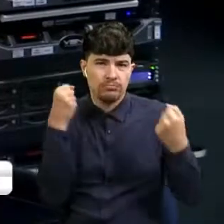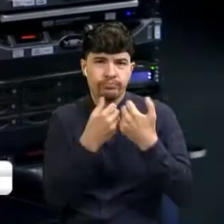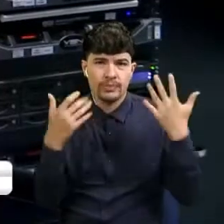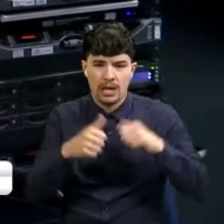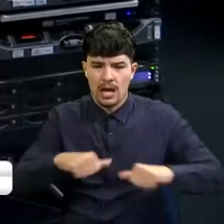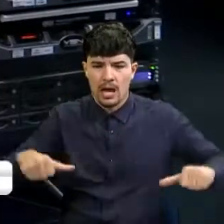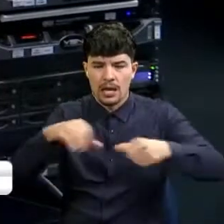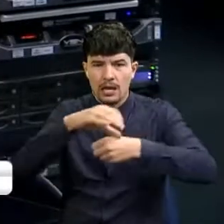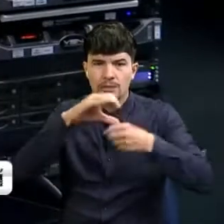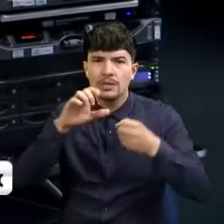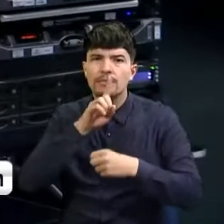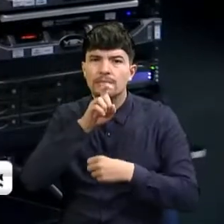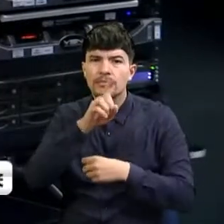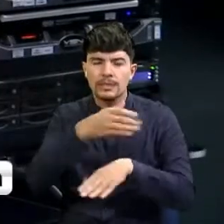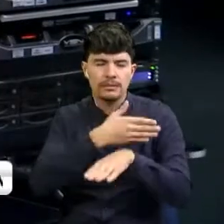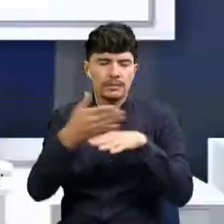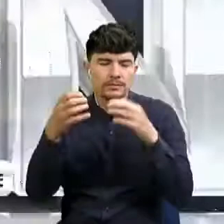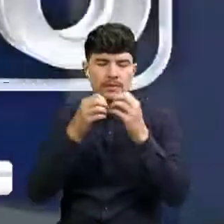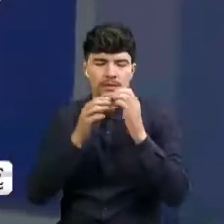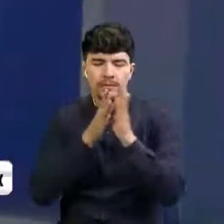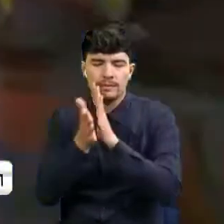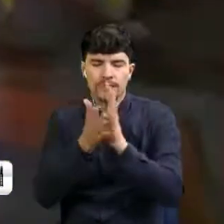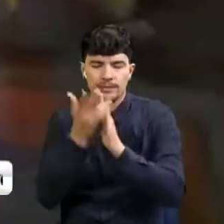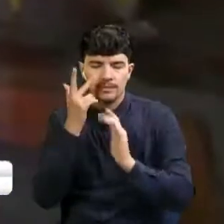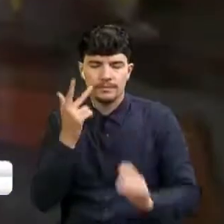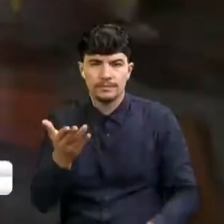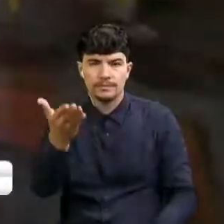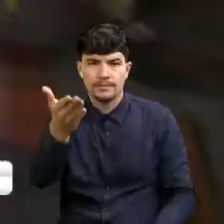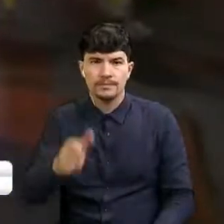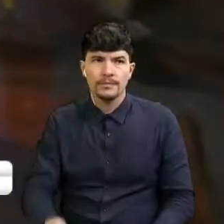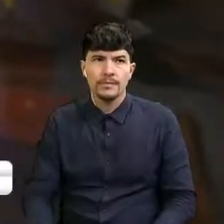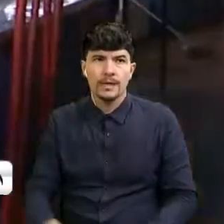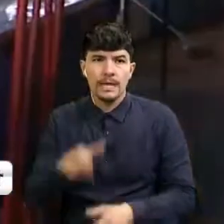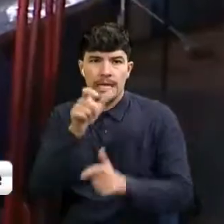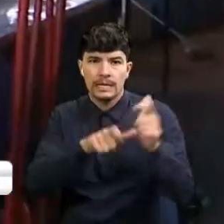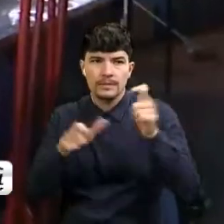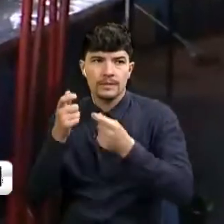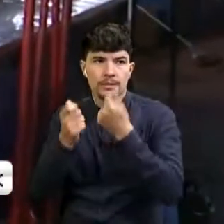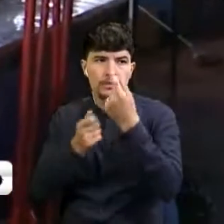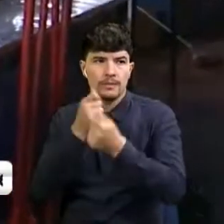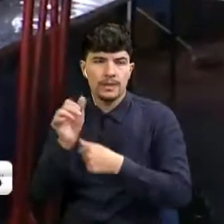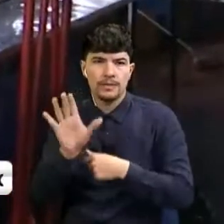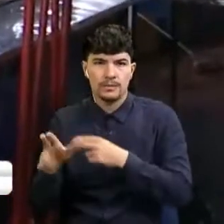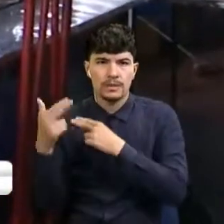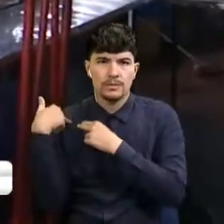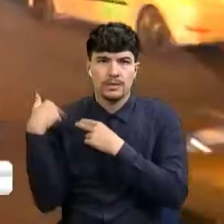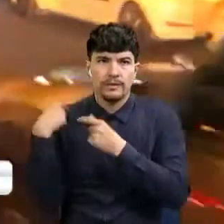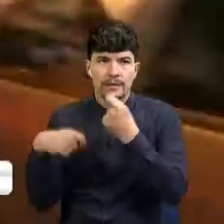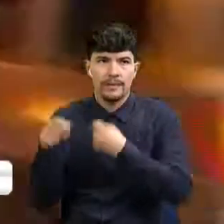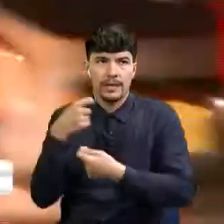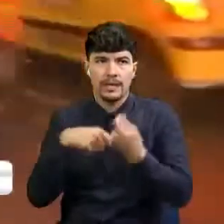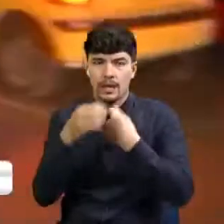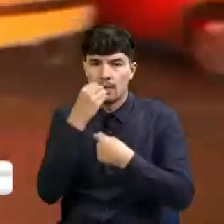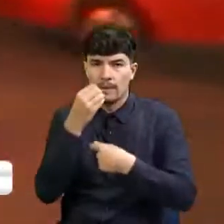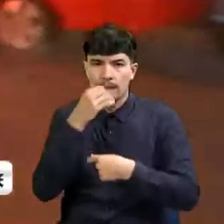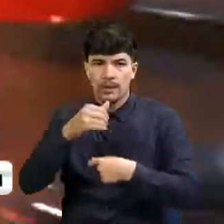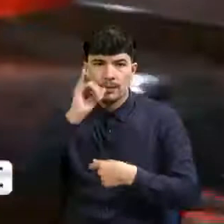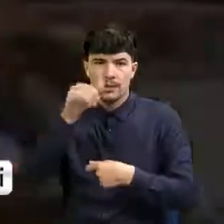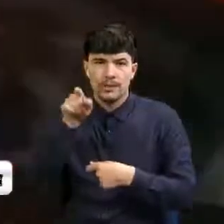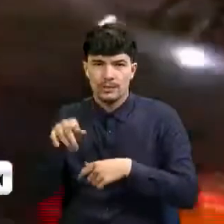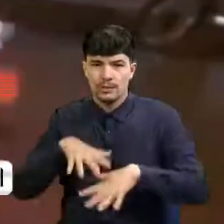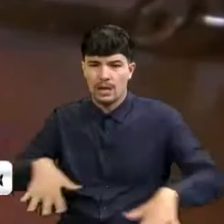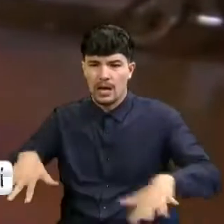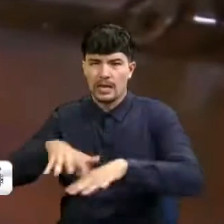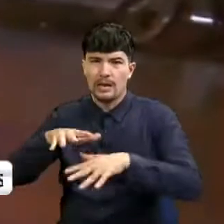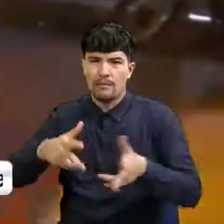metropolitana. Más detalles a través de la siguiente nota. Los comerciantes de los locales dedicados a la venta de comidas y bebidas ubicados en el sector del